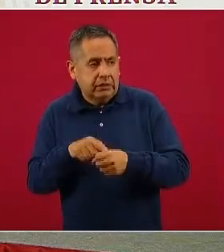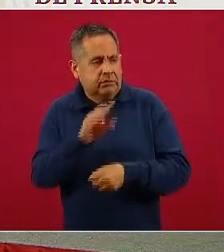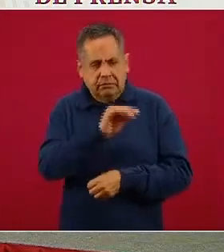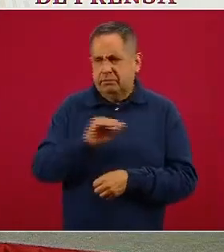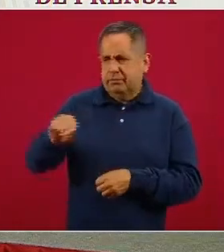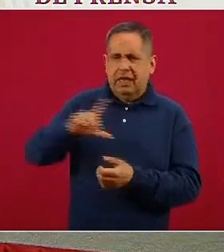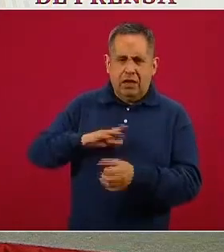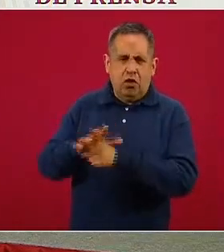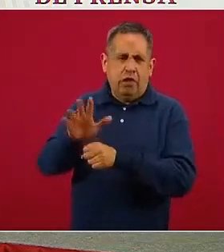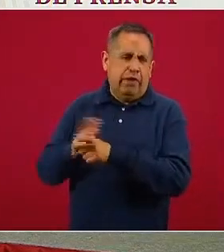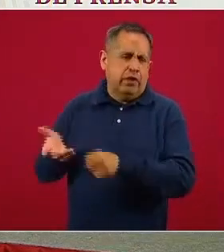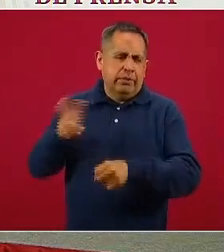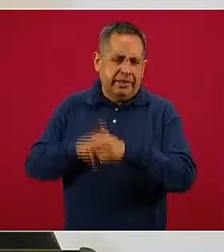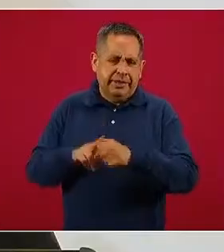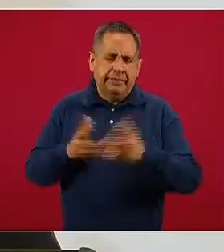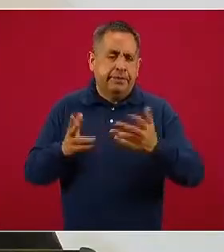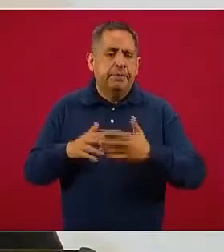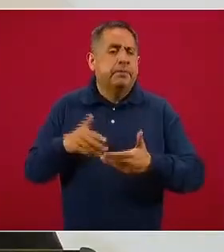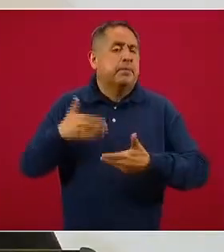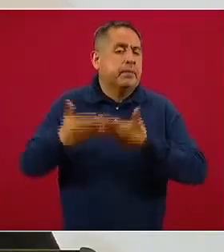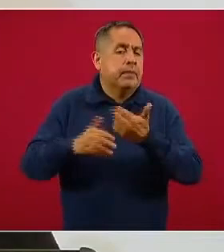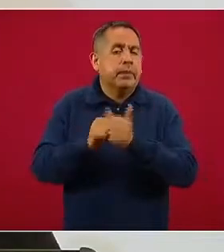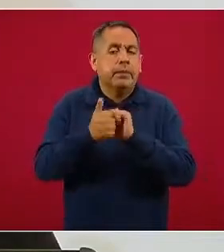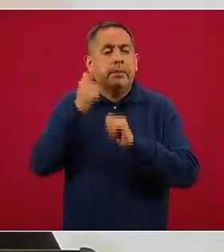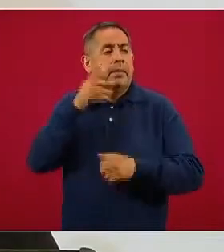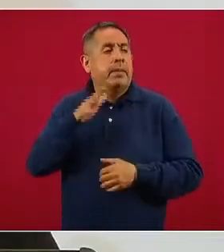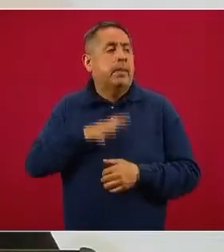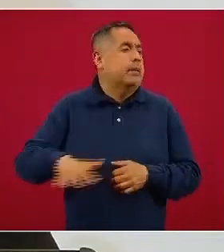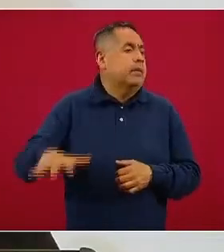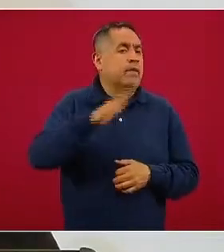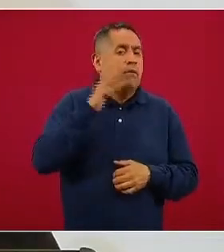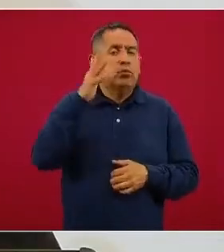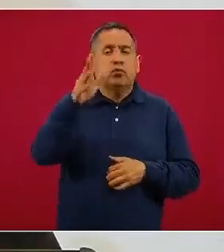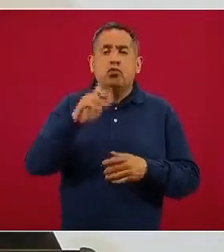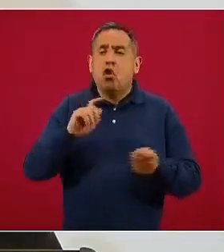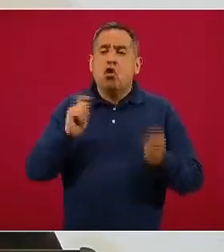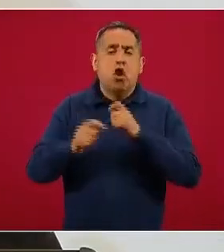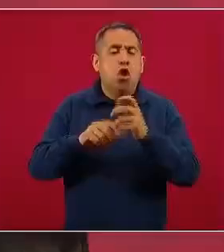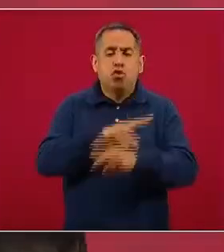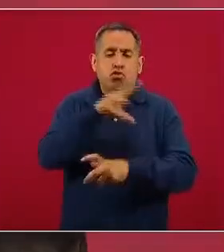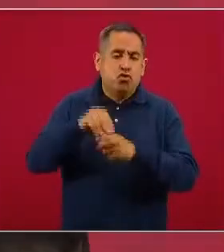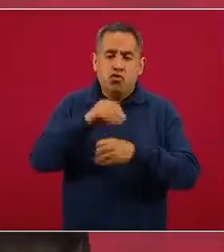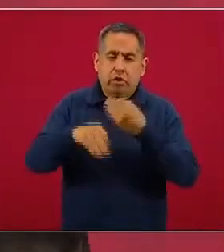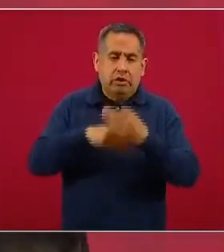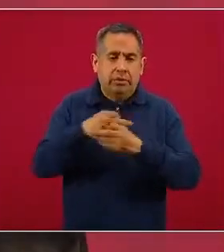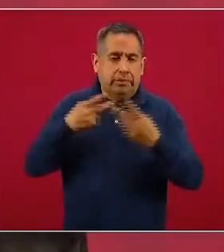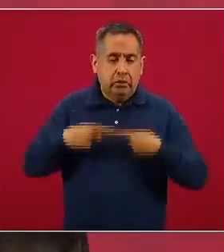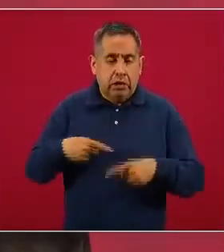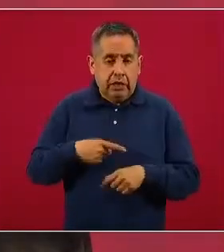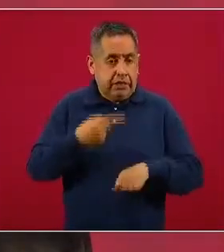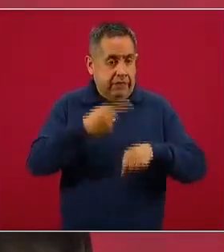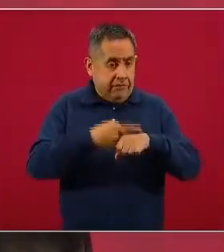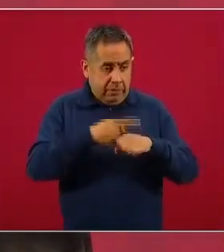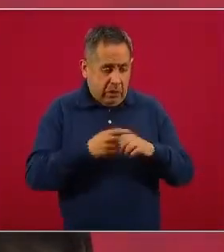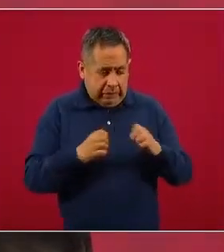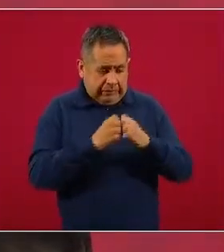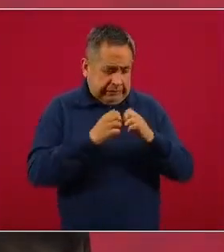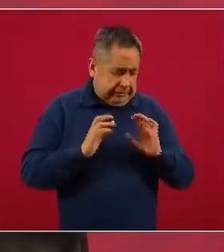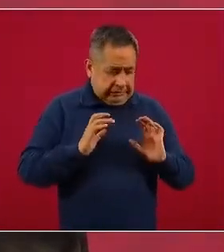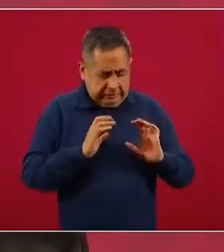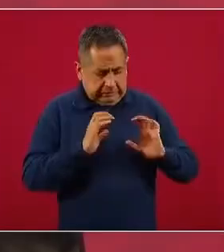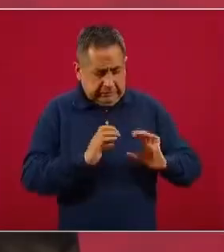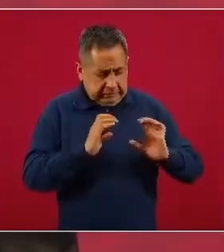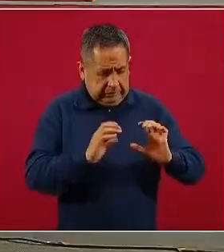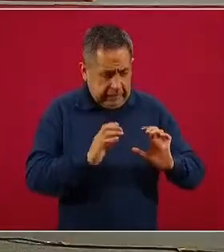movamos hacia una acción universal, sectorial, en donde una vez que se estabilice y se trate un paciente, se